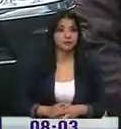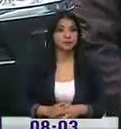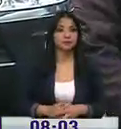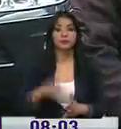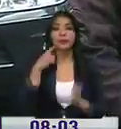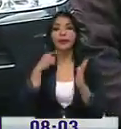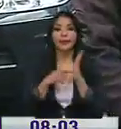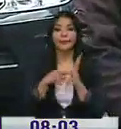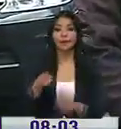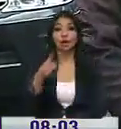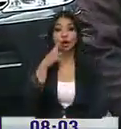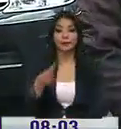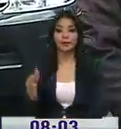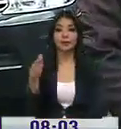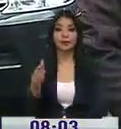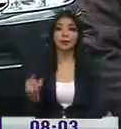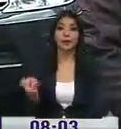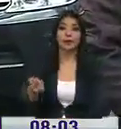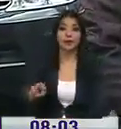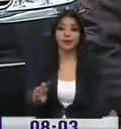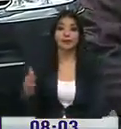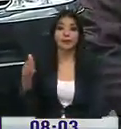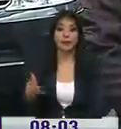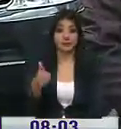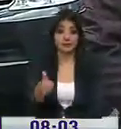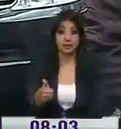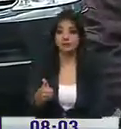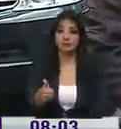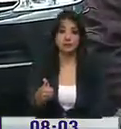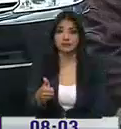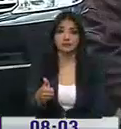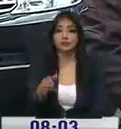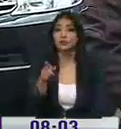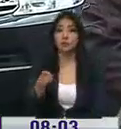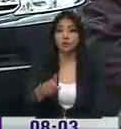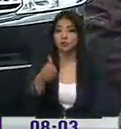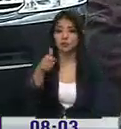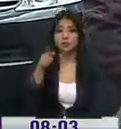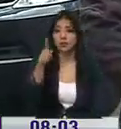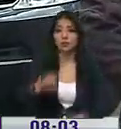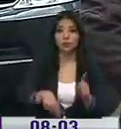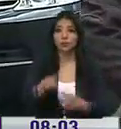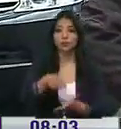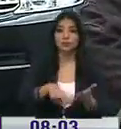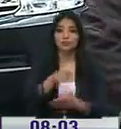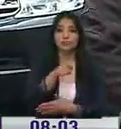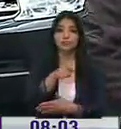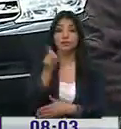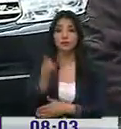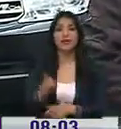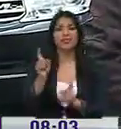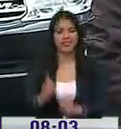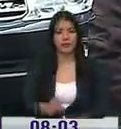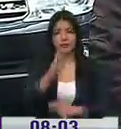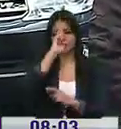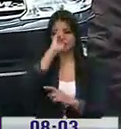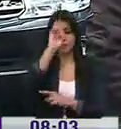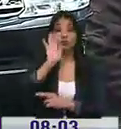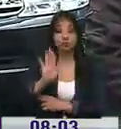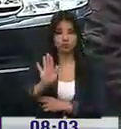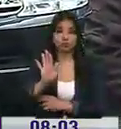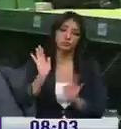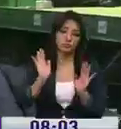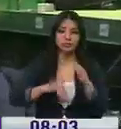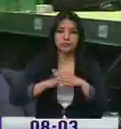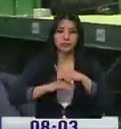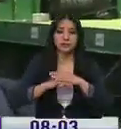está haciendo estacionar le hace subir a la vereda, eso está correcto. Él no tiene la autoridad debida, entonces más bien el ciudadano debe saber cuáles son sus límites.